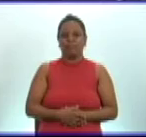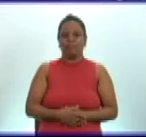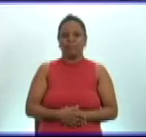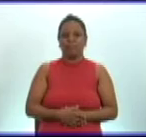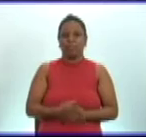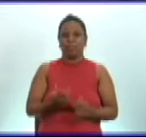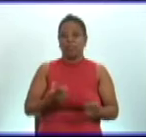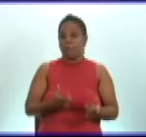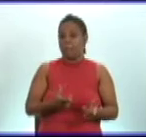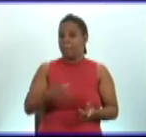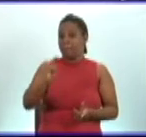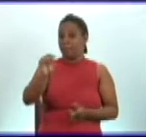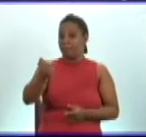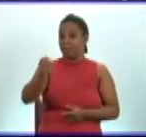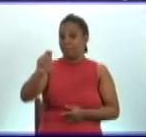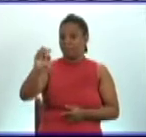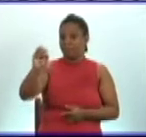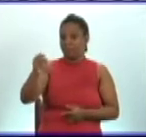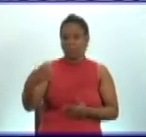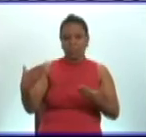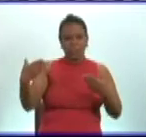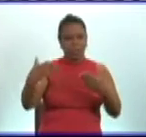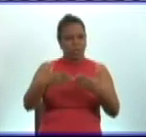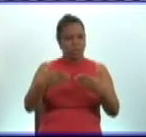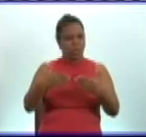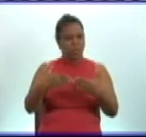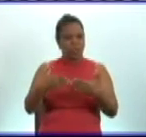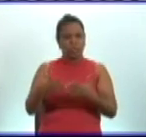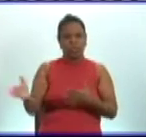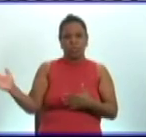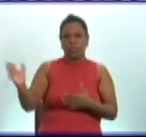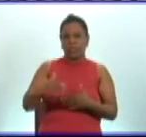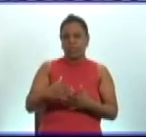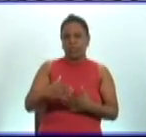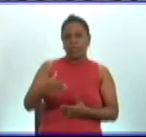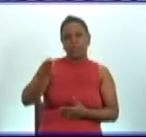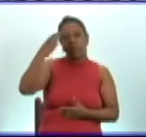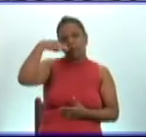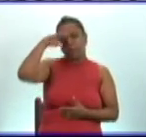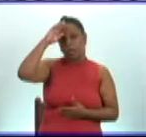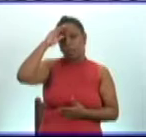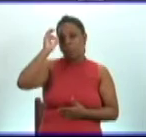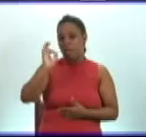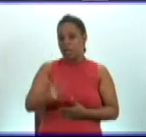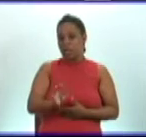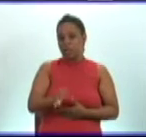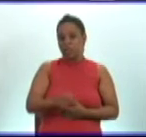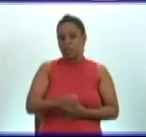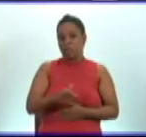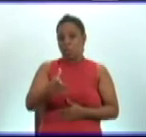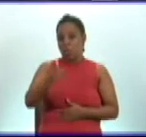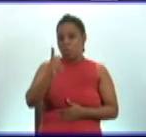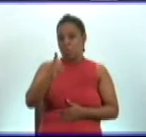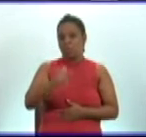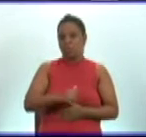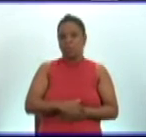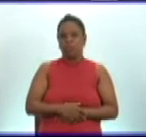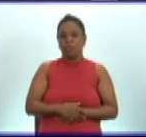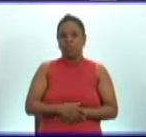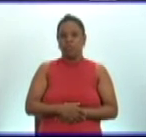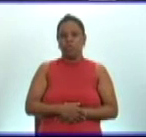Orozco fue el que lo enfrentó cuando él ya venía de regreso para Cuba. Ahí mismo lo retó y